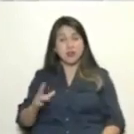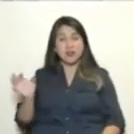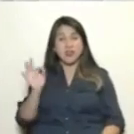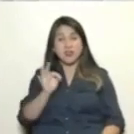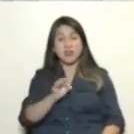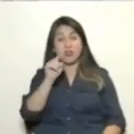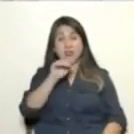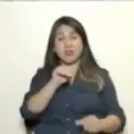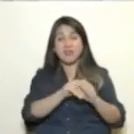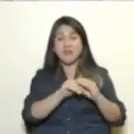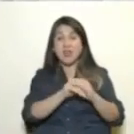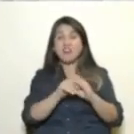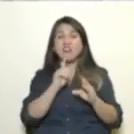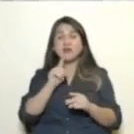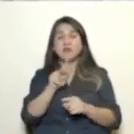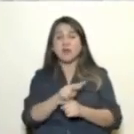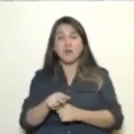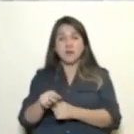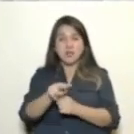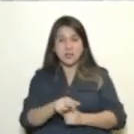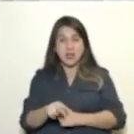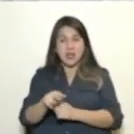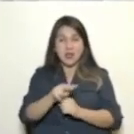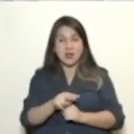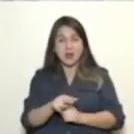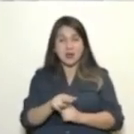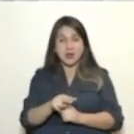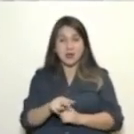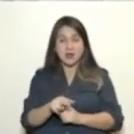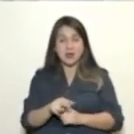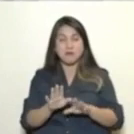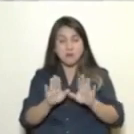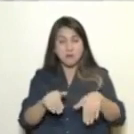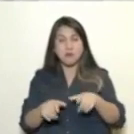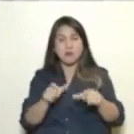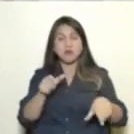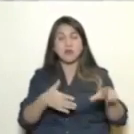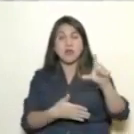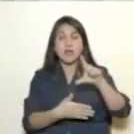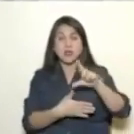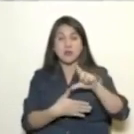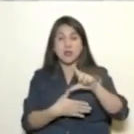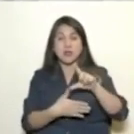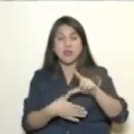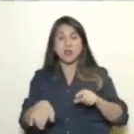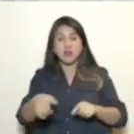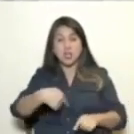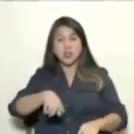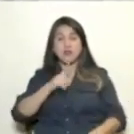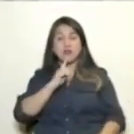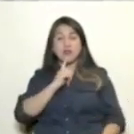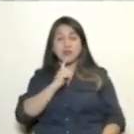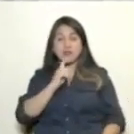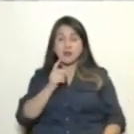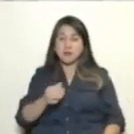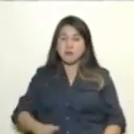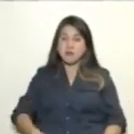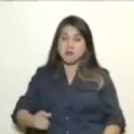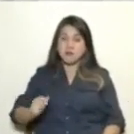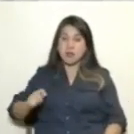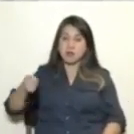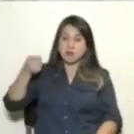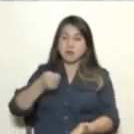este banco lo van a administrar los latinoamericanos. Ellos van a tener que poner plata, van a poner